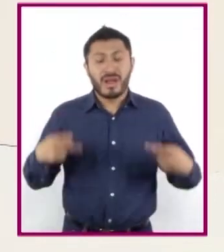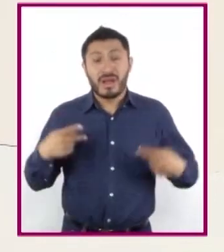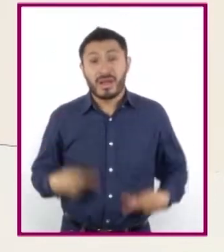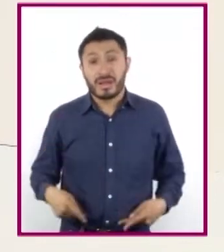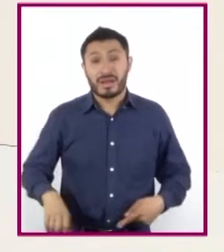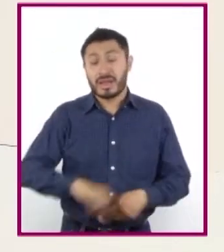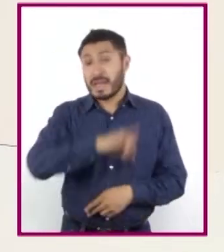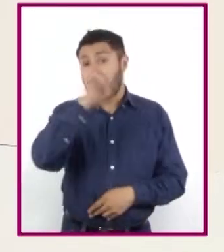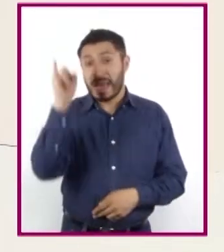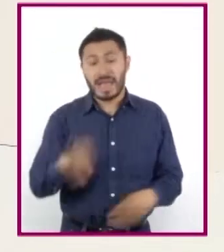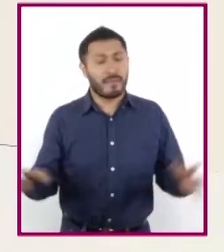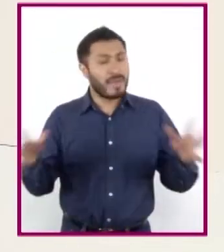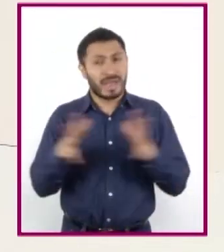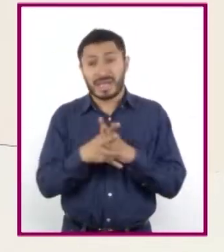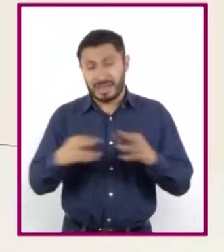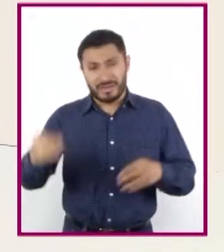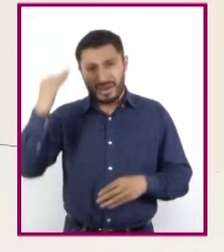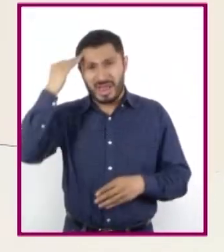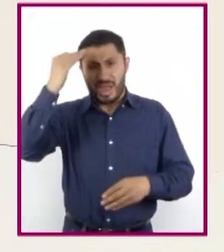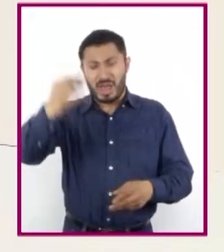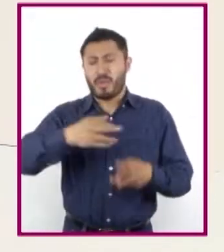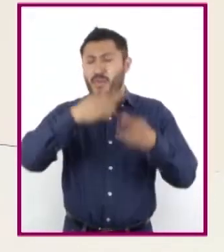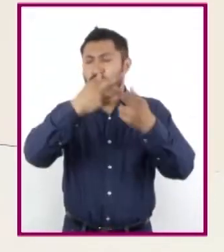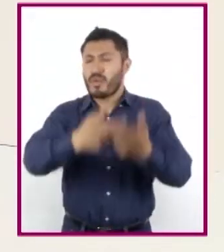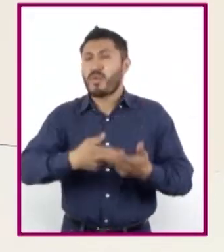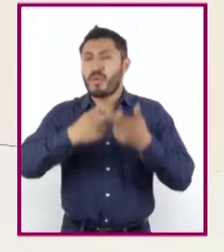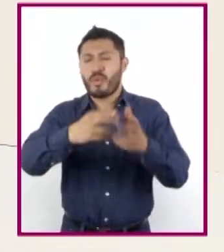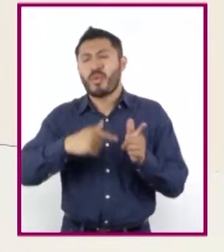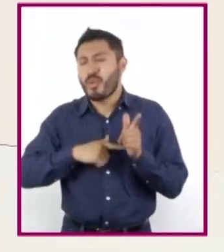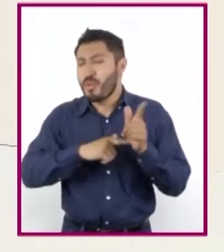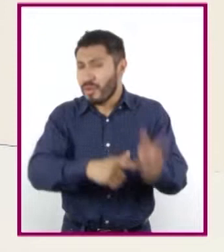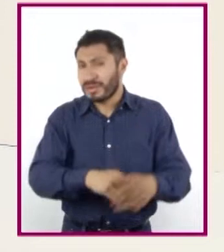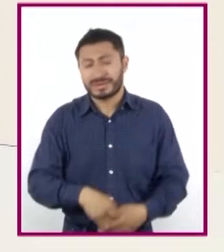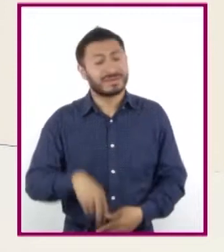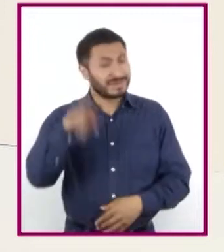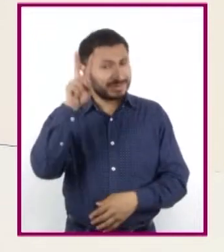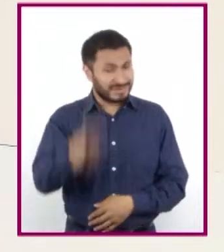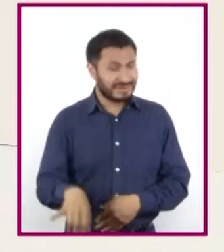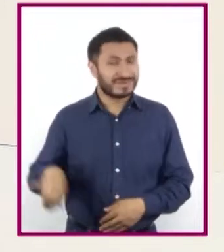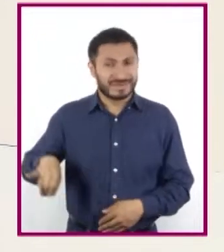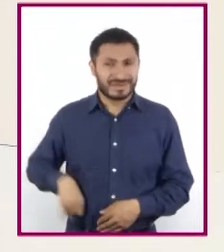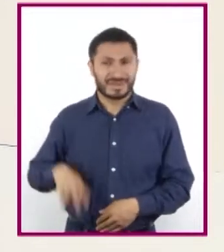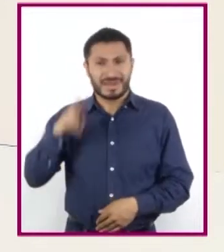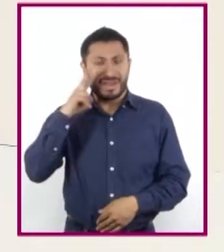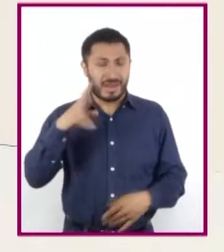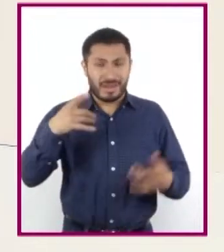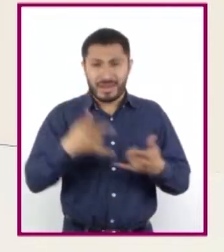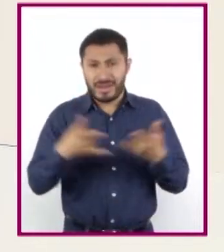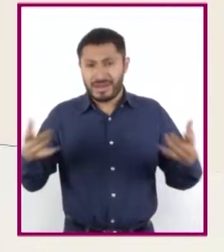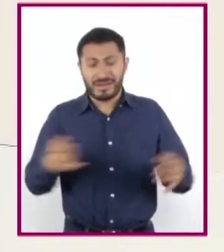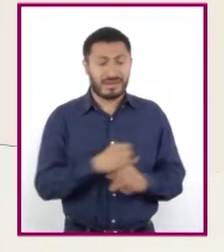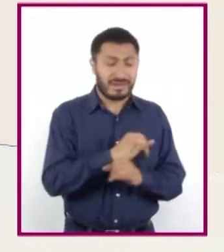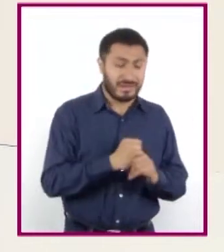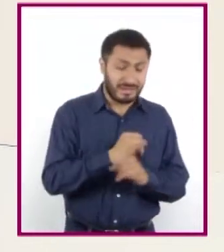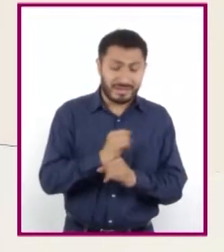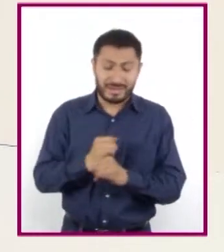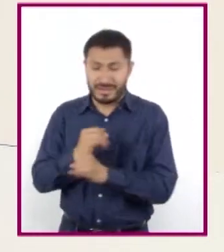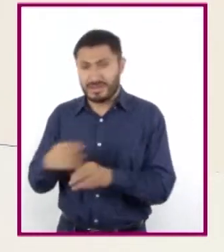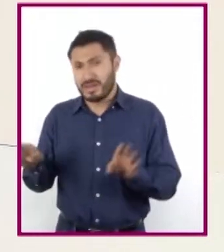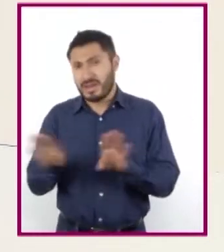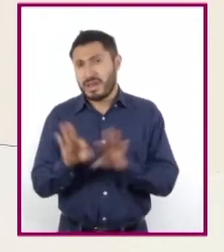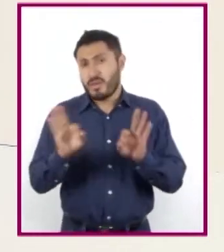tiempo. Interesante, ¿verdad? Como podemos ver, la investigación histórica se presenta como una